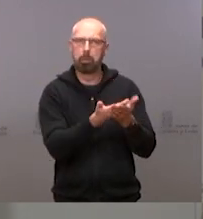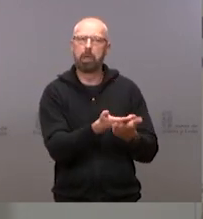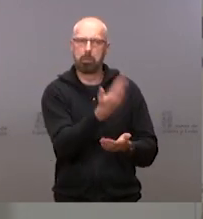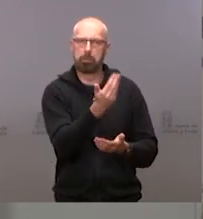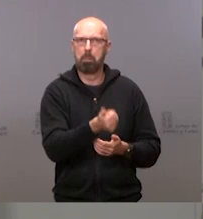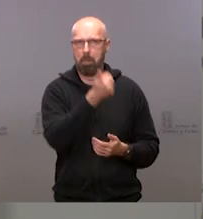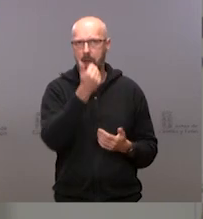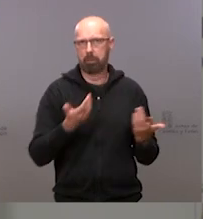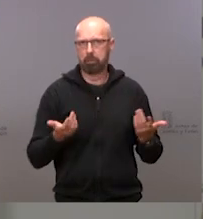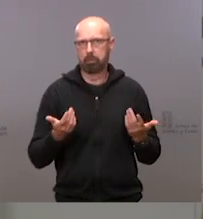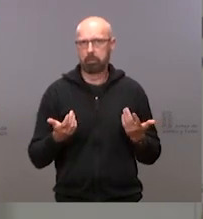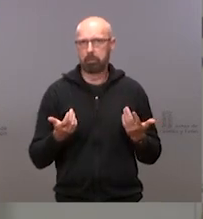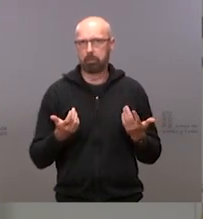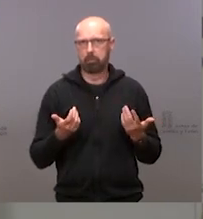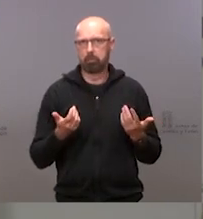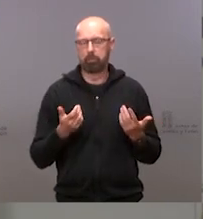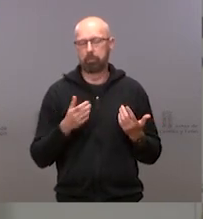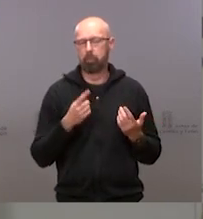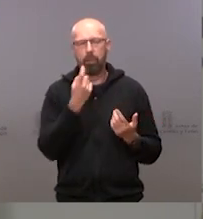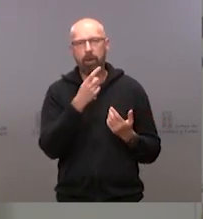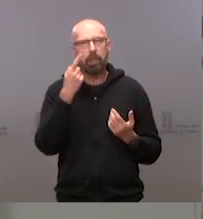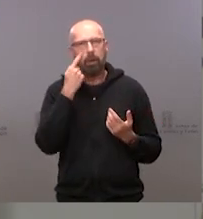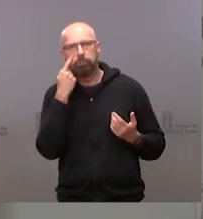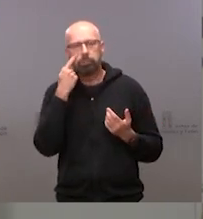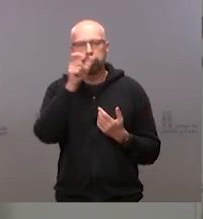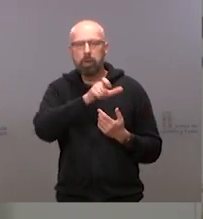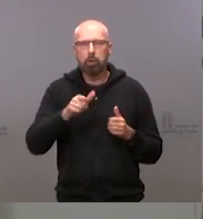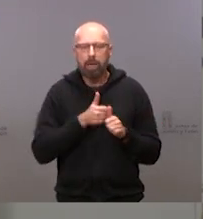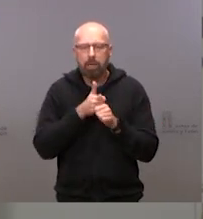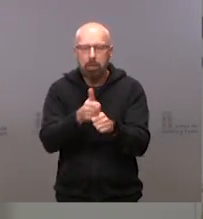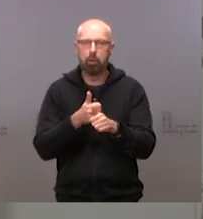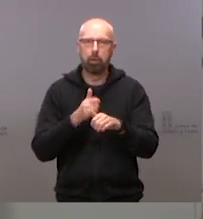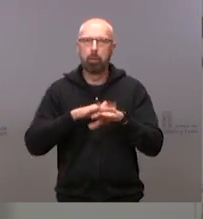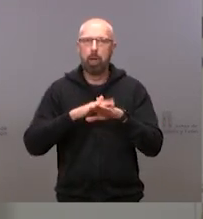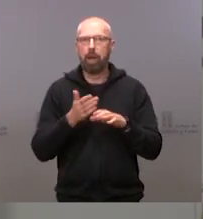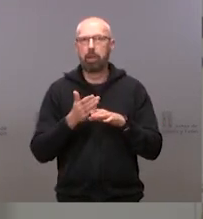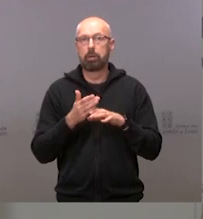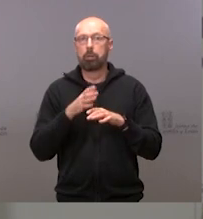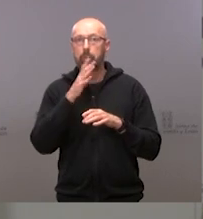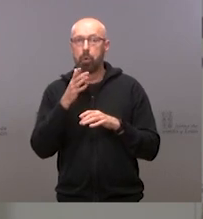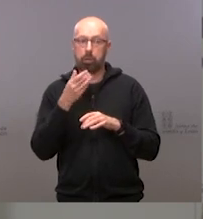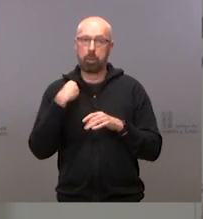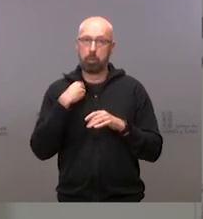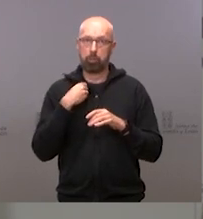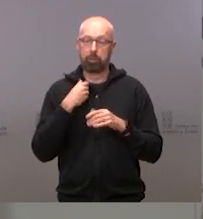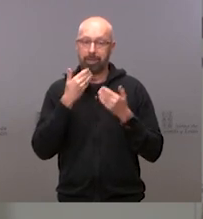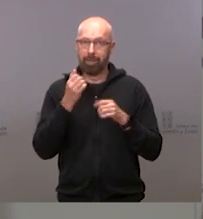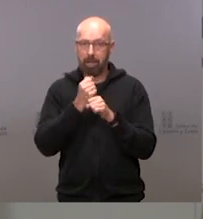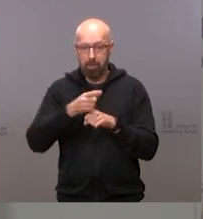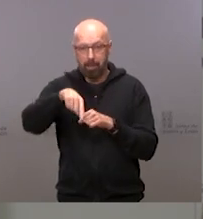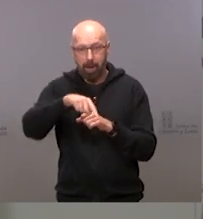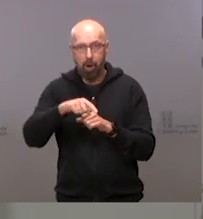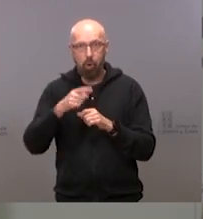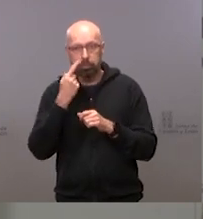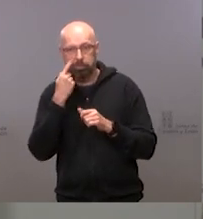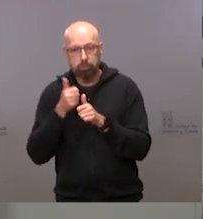solicitud más rastreadores para que se incorporen porque así liberarán también depresión a la atención primaria por